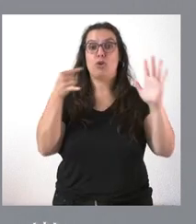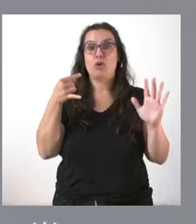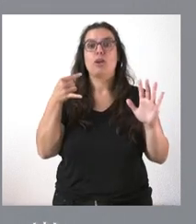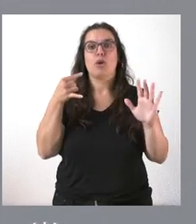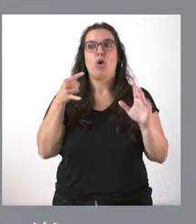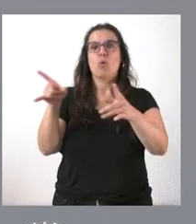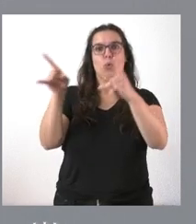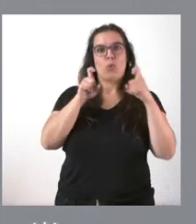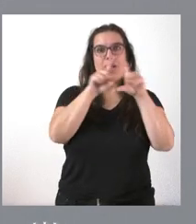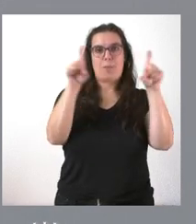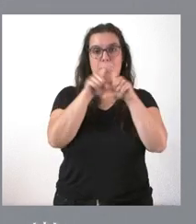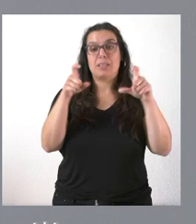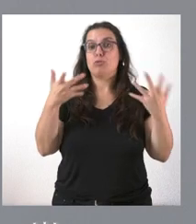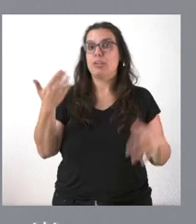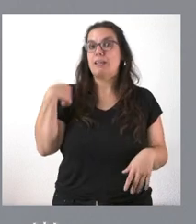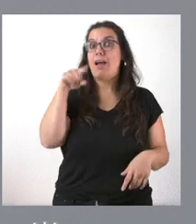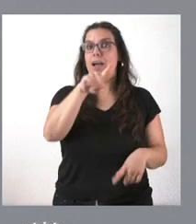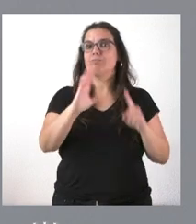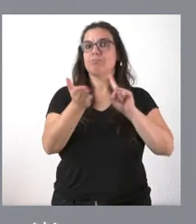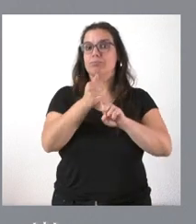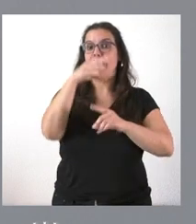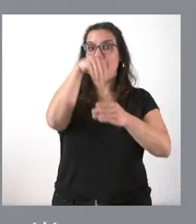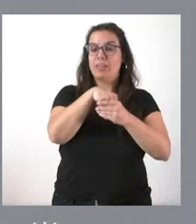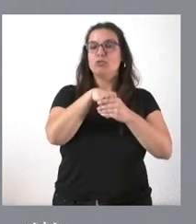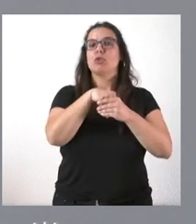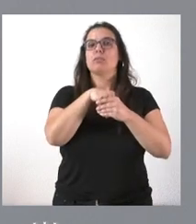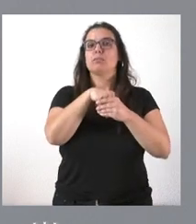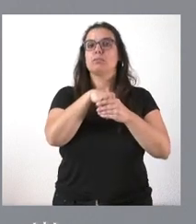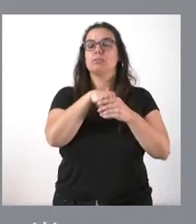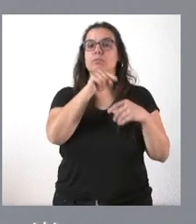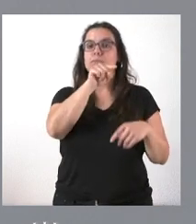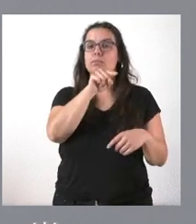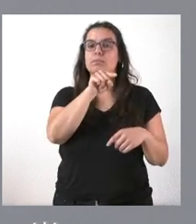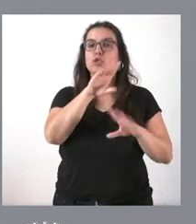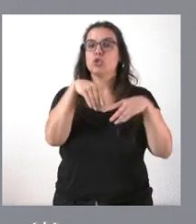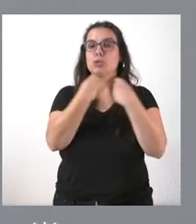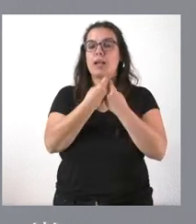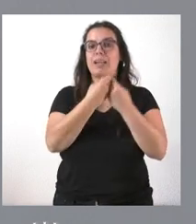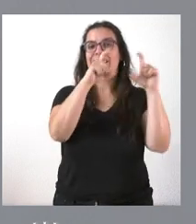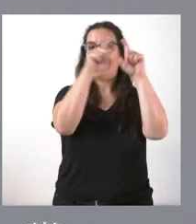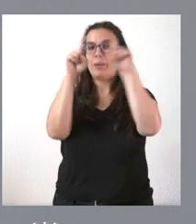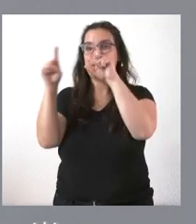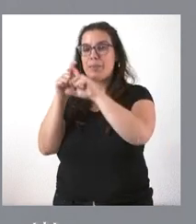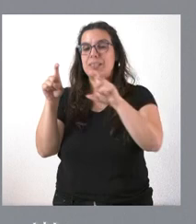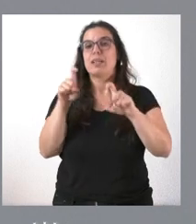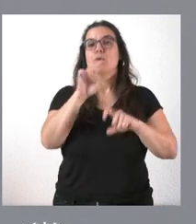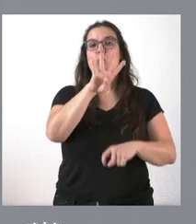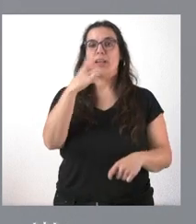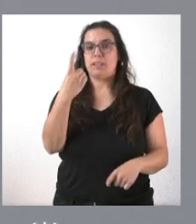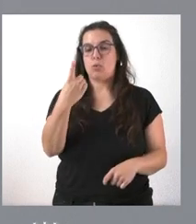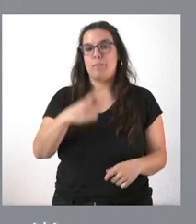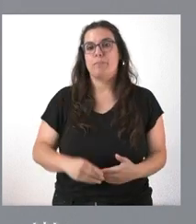empresas hoy tenemos como les he dicho en el parque tecnológico de león un total de 41 empresas